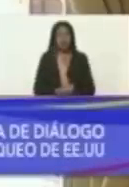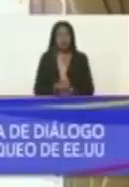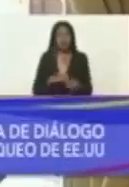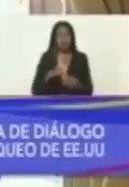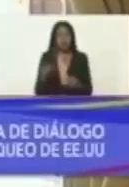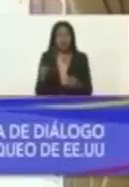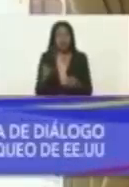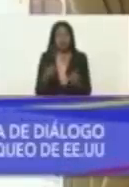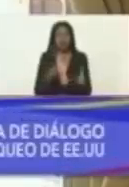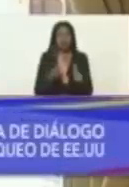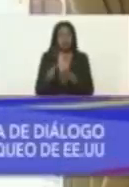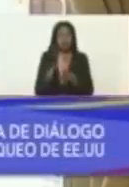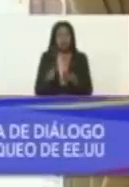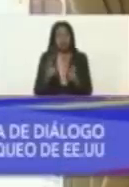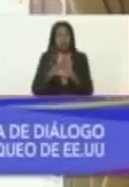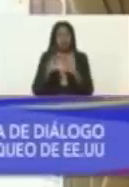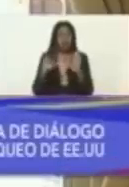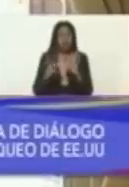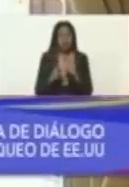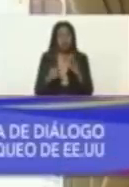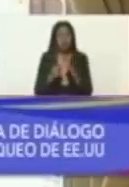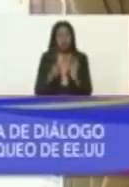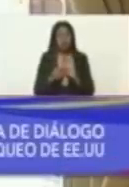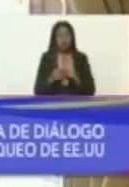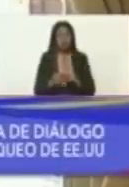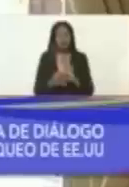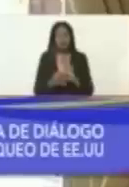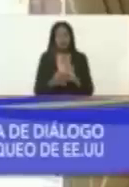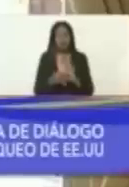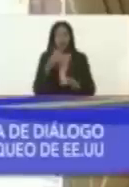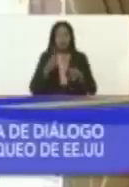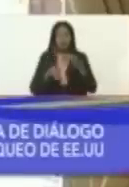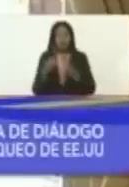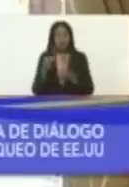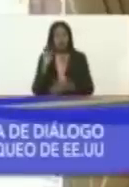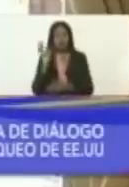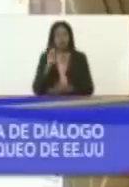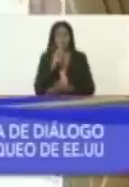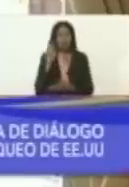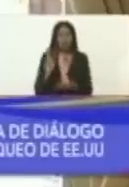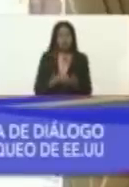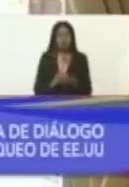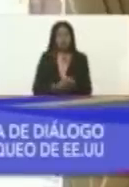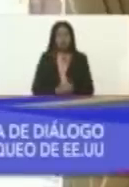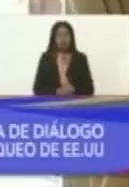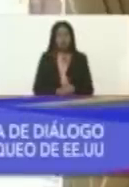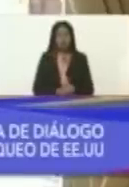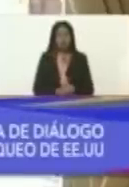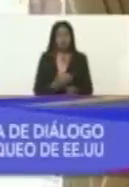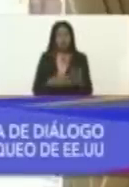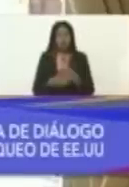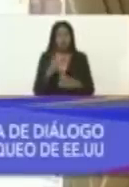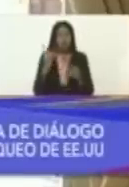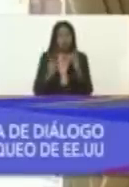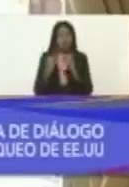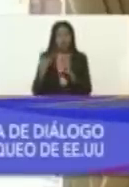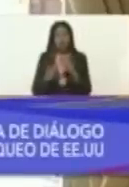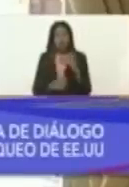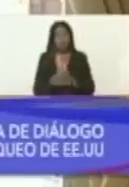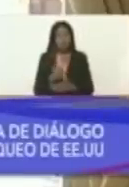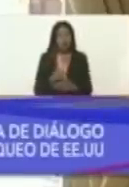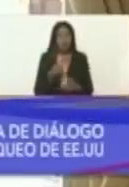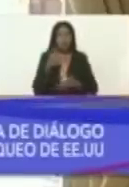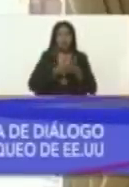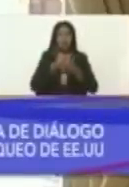del desacato constitucional ante el tribunal suprema de justicia a esa asamblea nacional vamos al debate vamos al